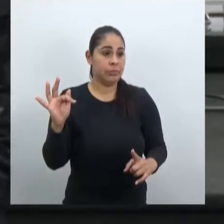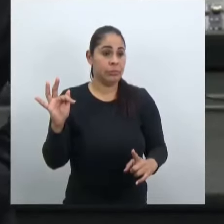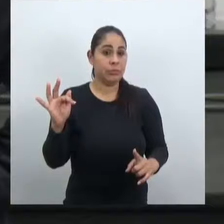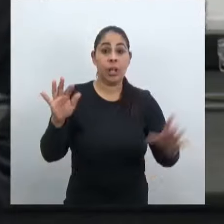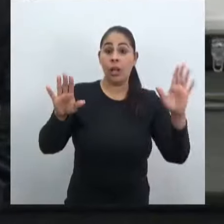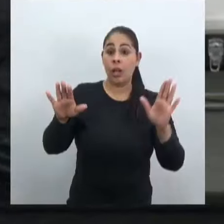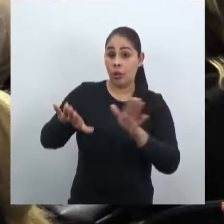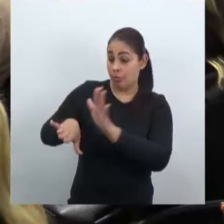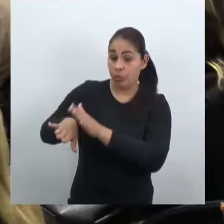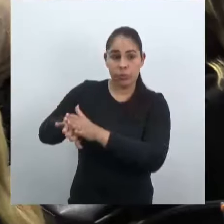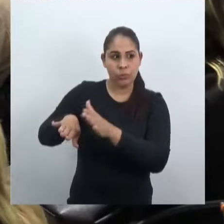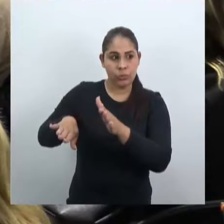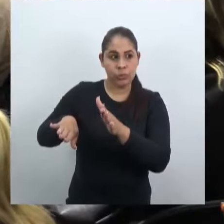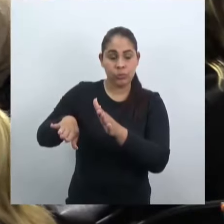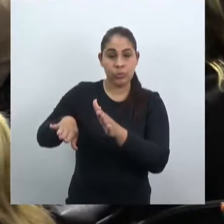El bloque derecho.